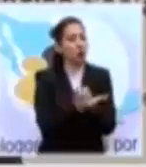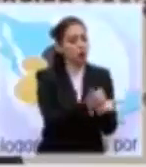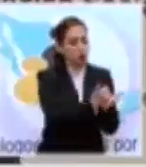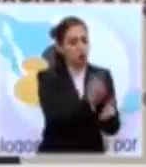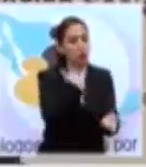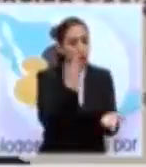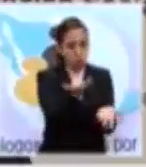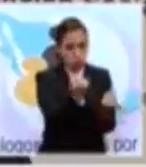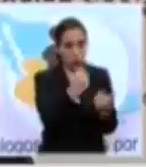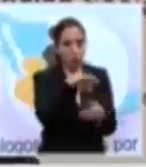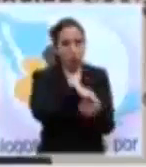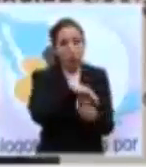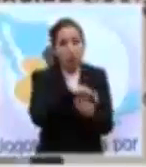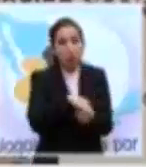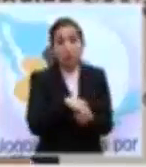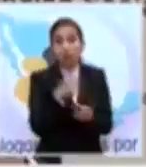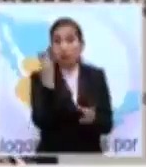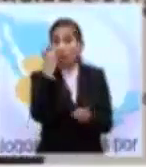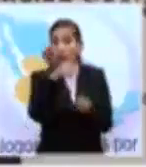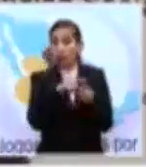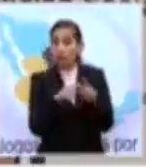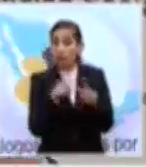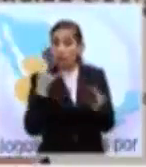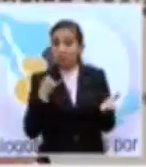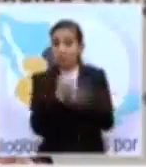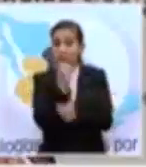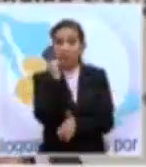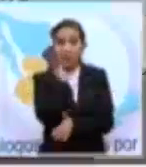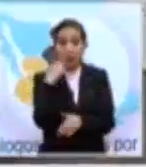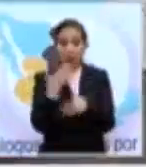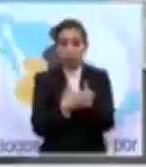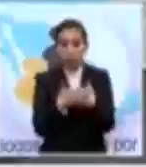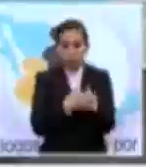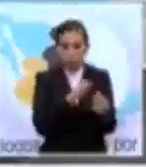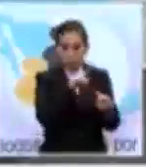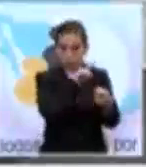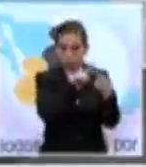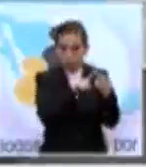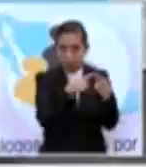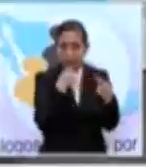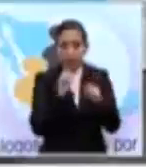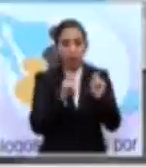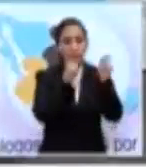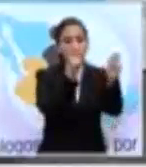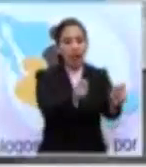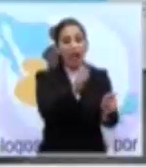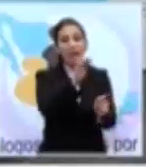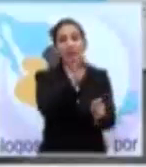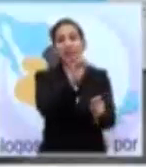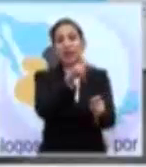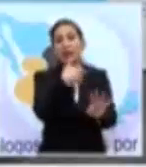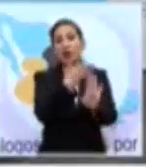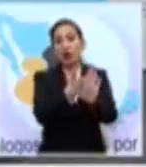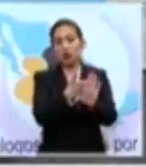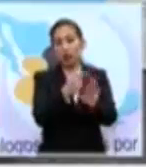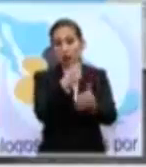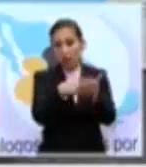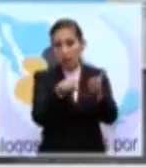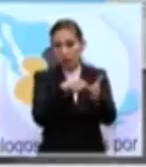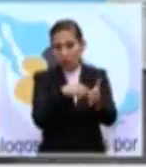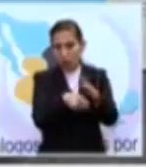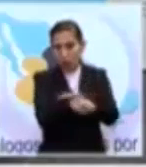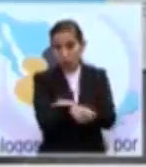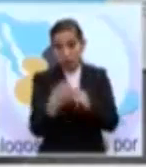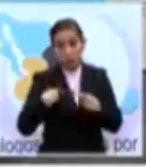eso pasa por dos decisiones que va a tomar el Senado en los próximos días. Uno, nombrar al fiscal anticorrupción, que debe ser un agente muy